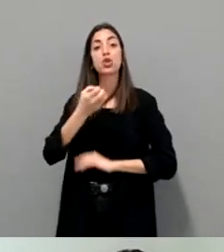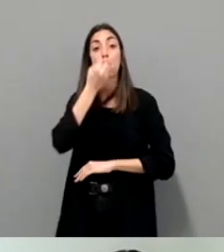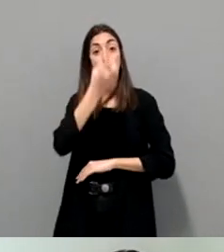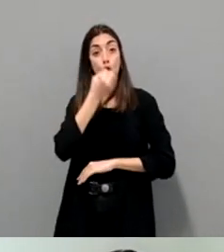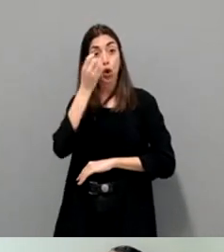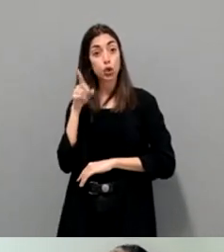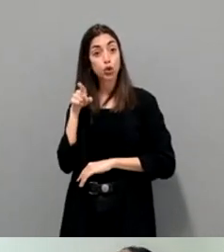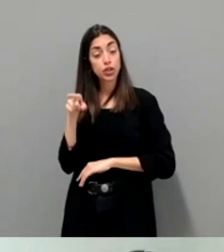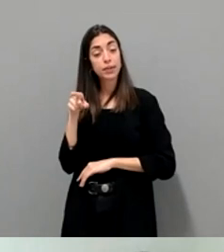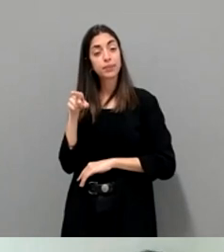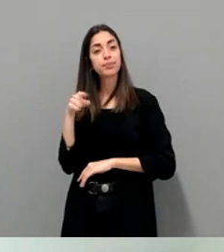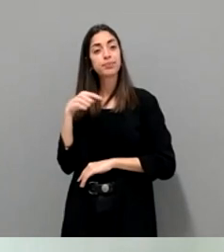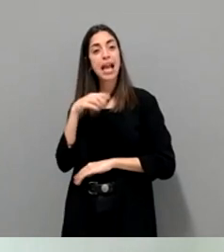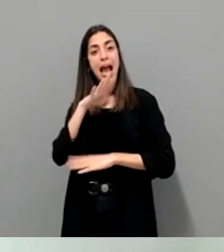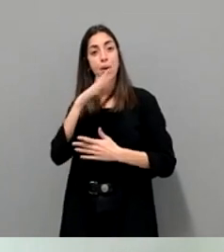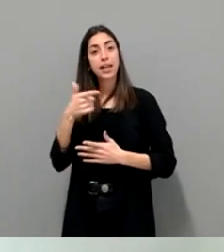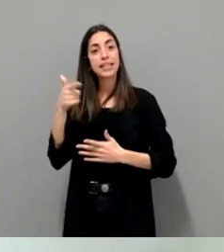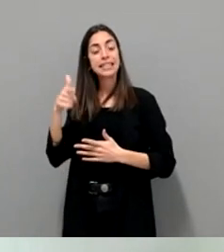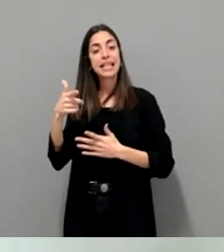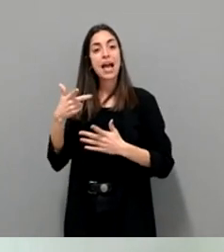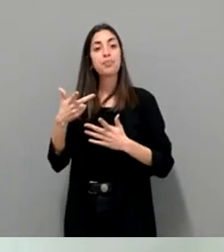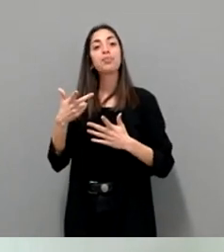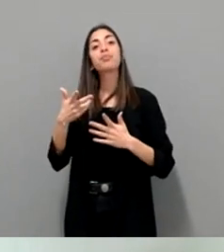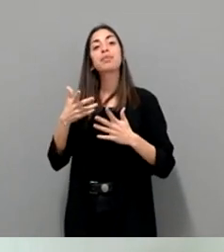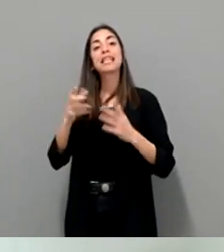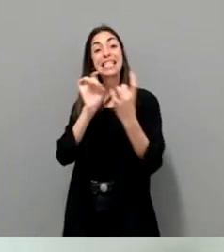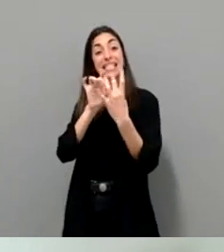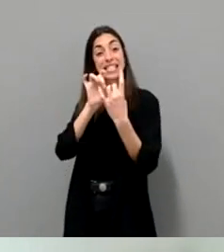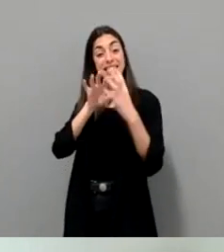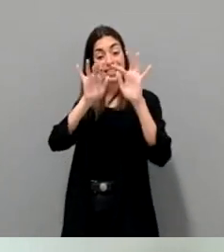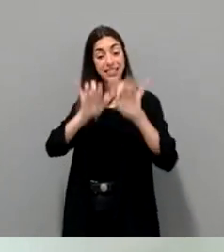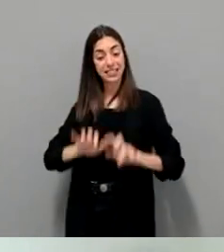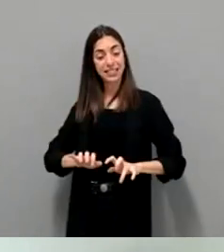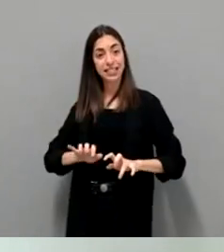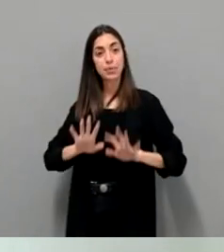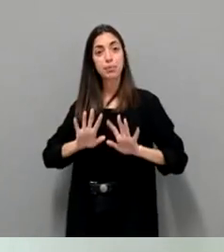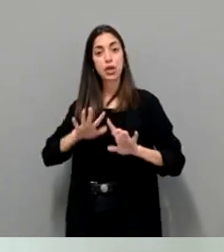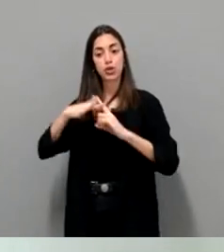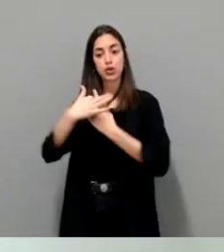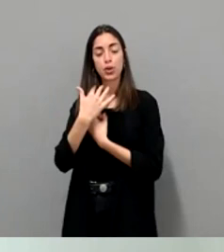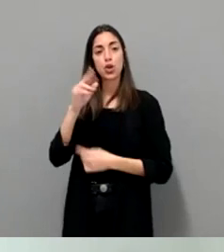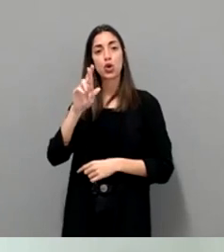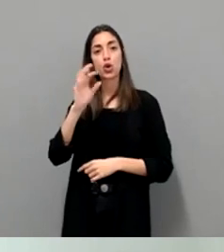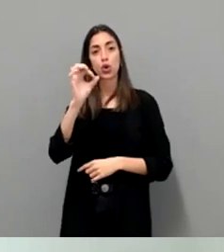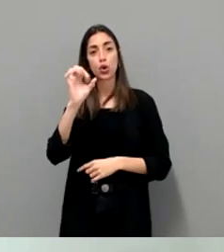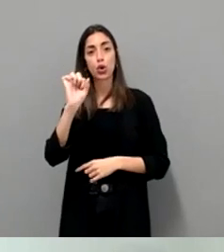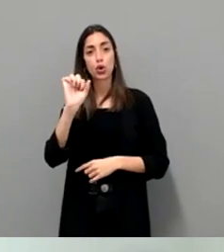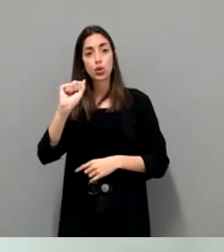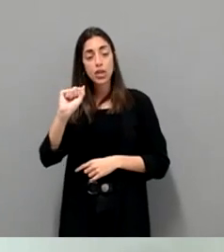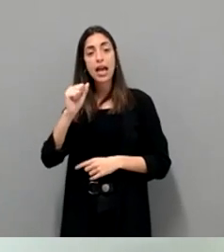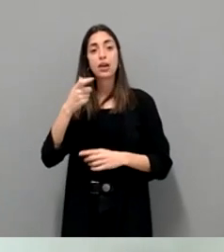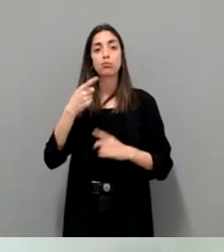nos está escribiendo por el chat, de tal manera que en el caso de Rosa, que utiliza esa comunicación